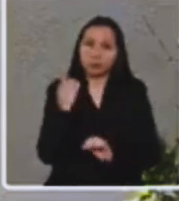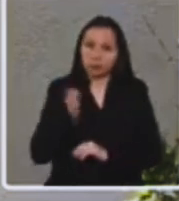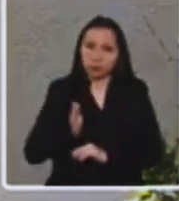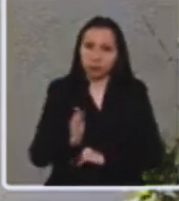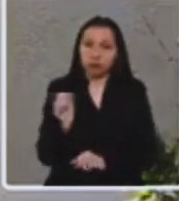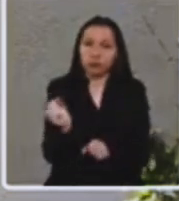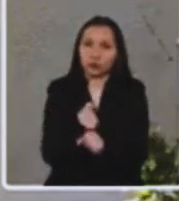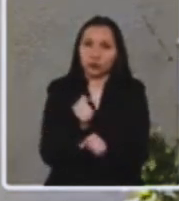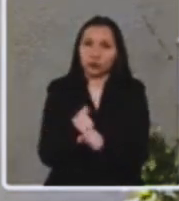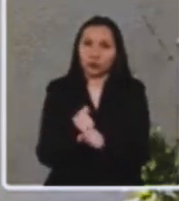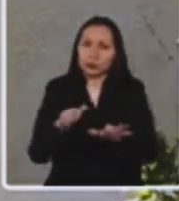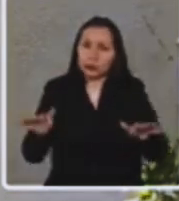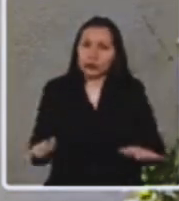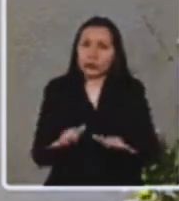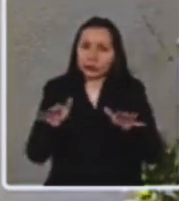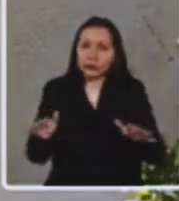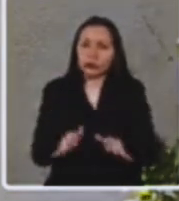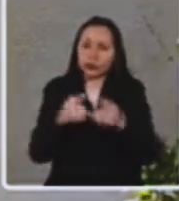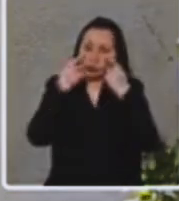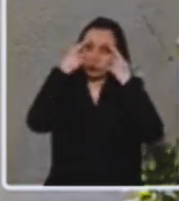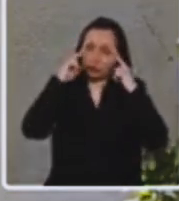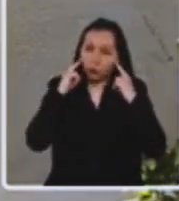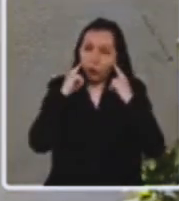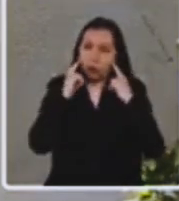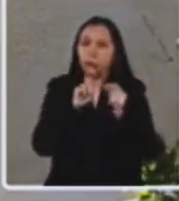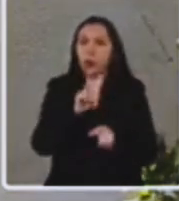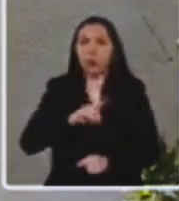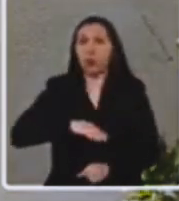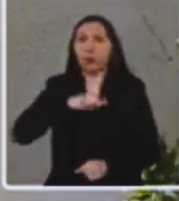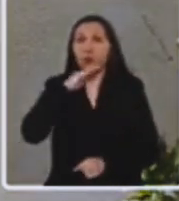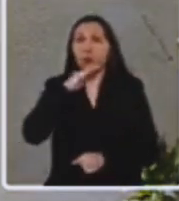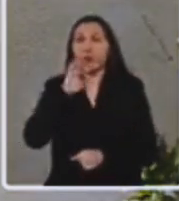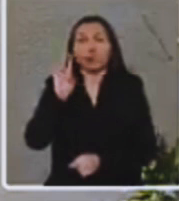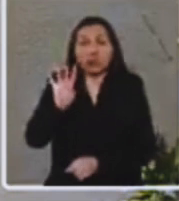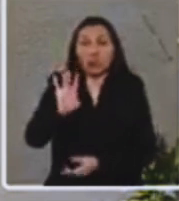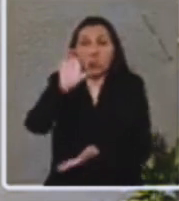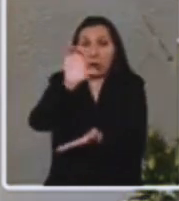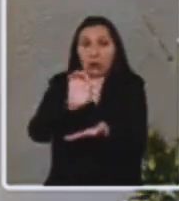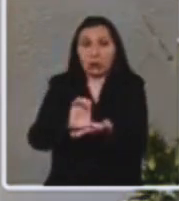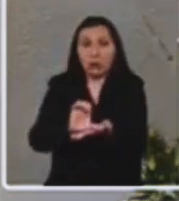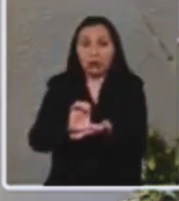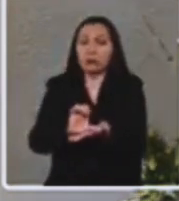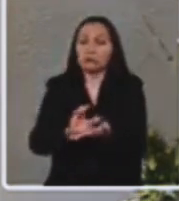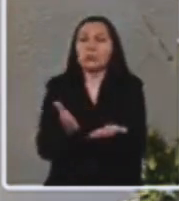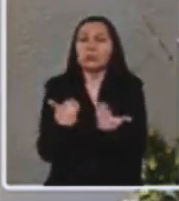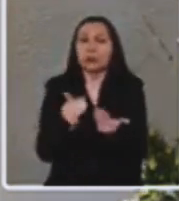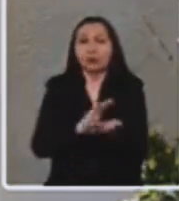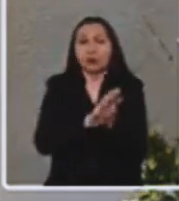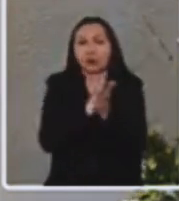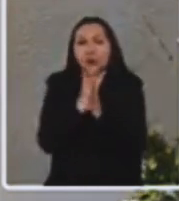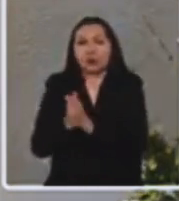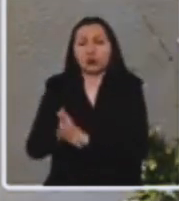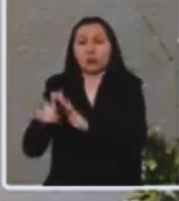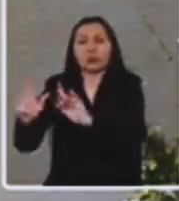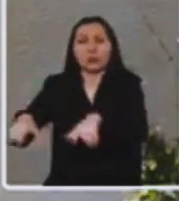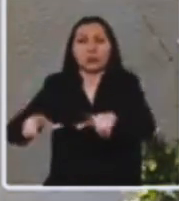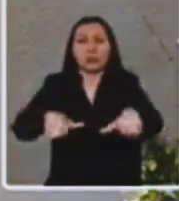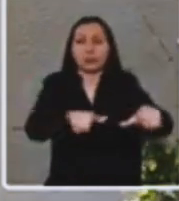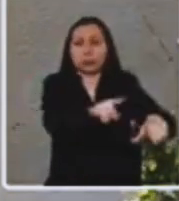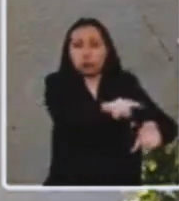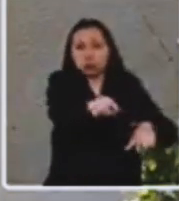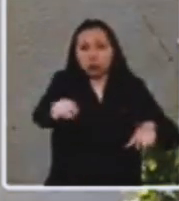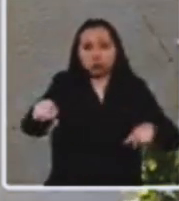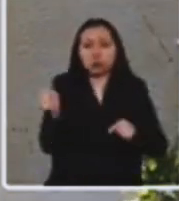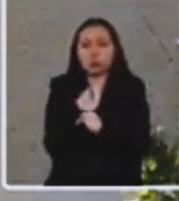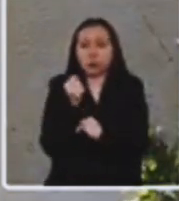seguir realizando ingentes esfuerzos, pero no basta con el Estado. Necesitamos a todos los sectores en esta